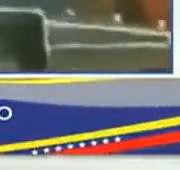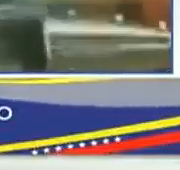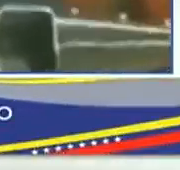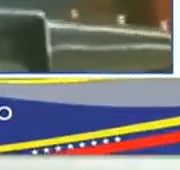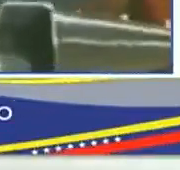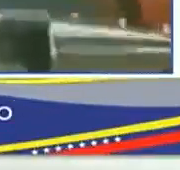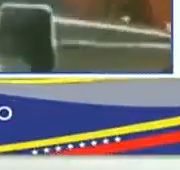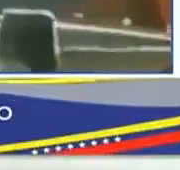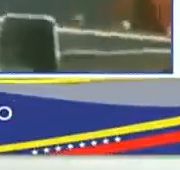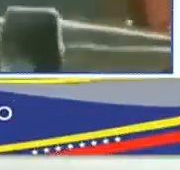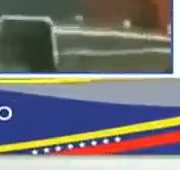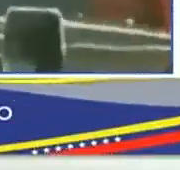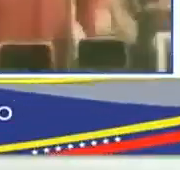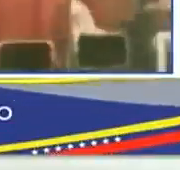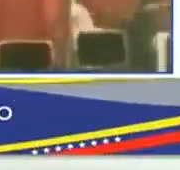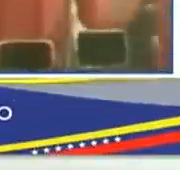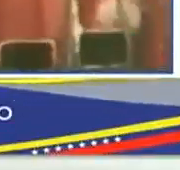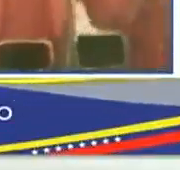algún problemita